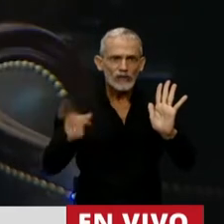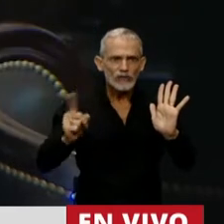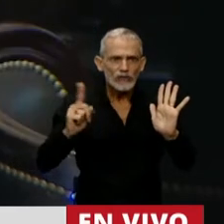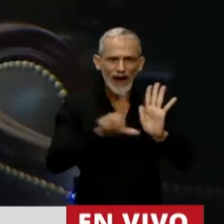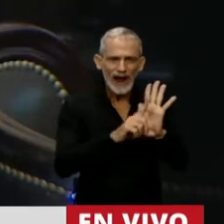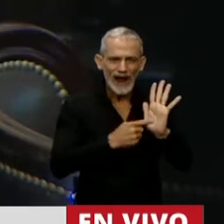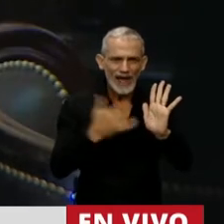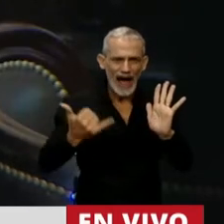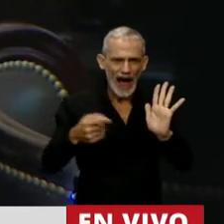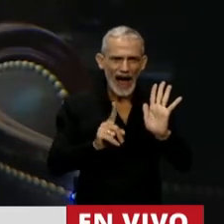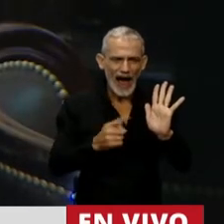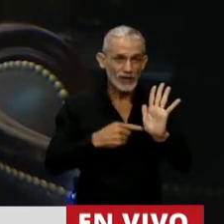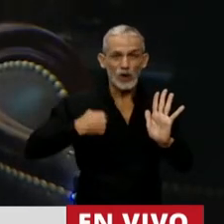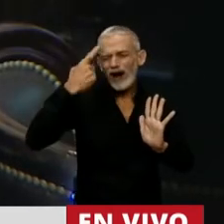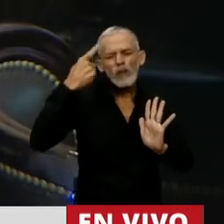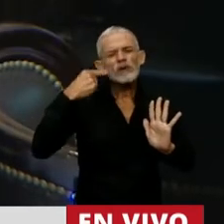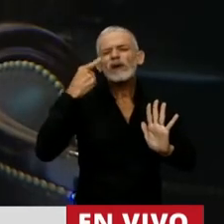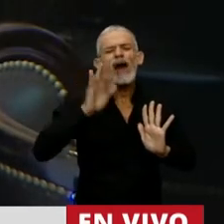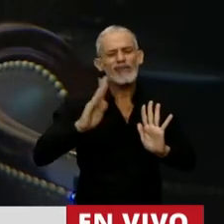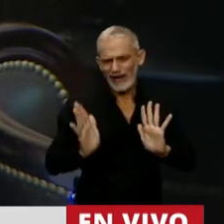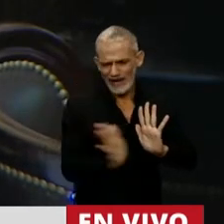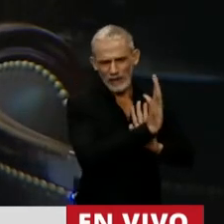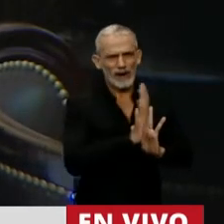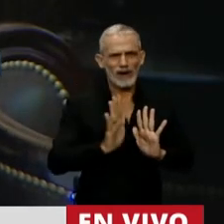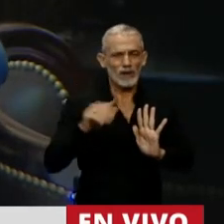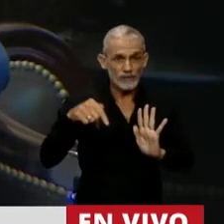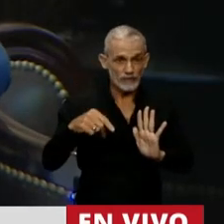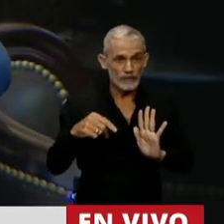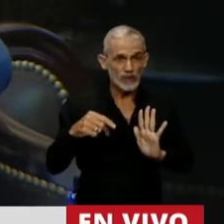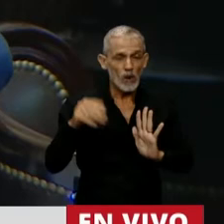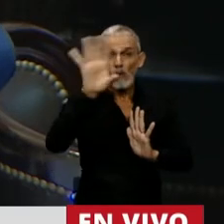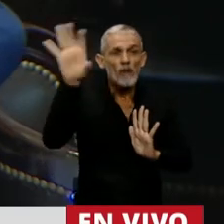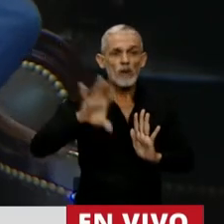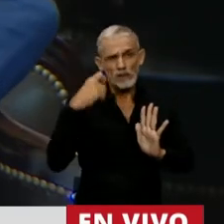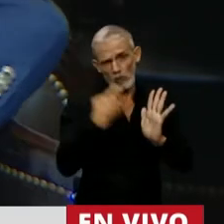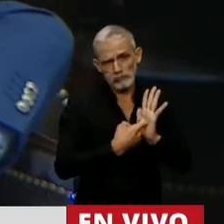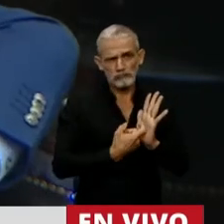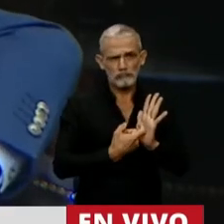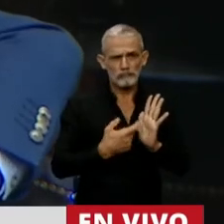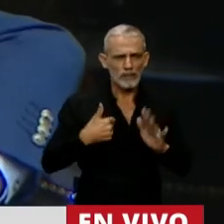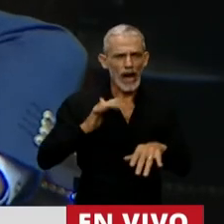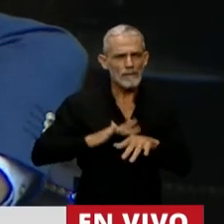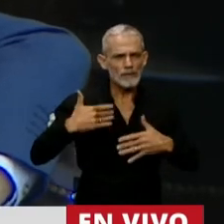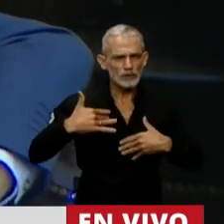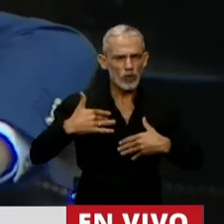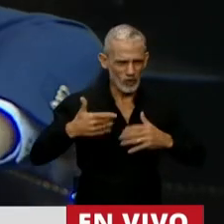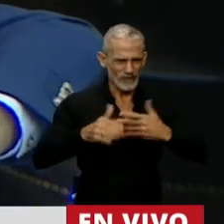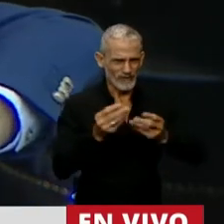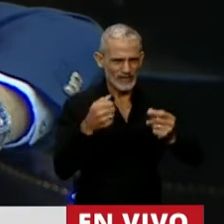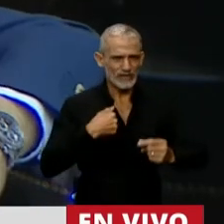y repito más allá de mis creencias de mis condiciones lamentablemente mucha provincia no se cumple me tocó presidente para ir